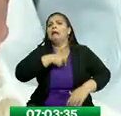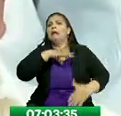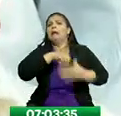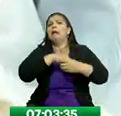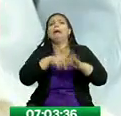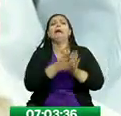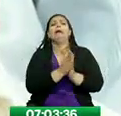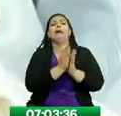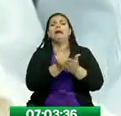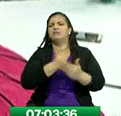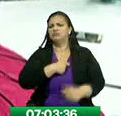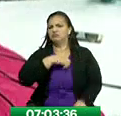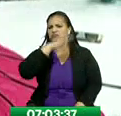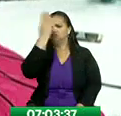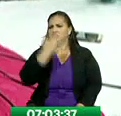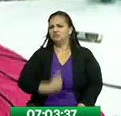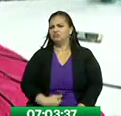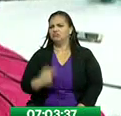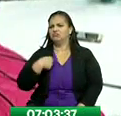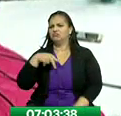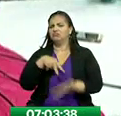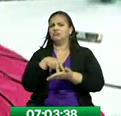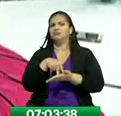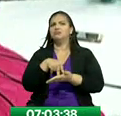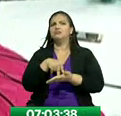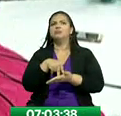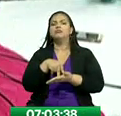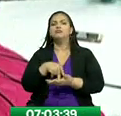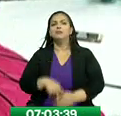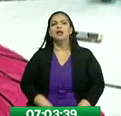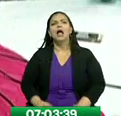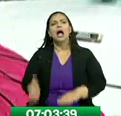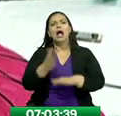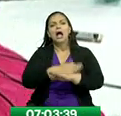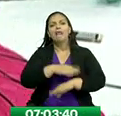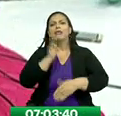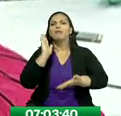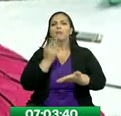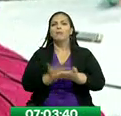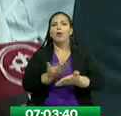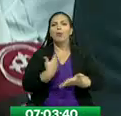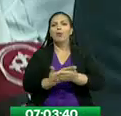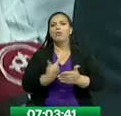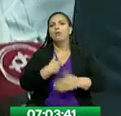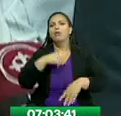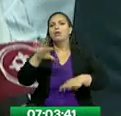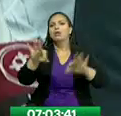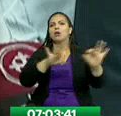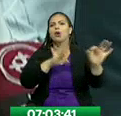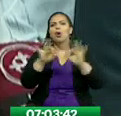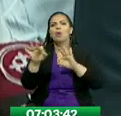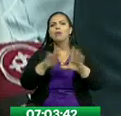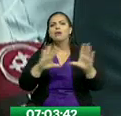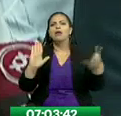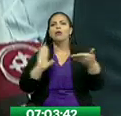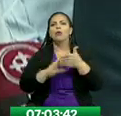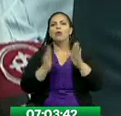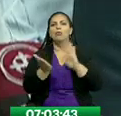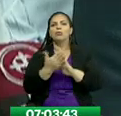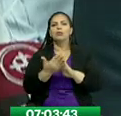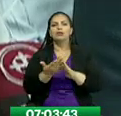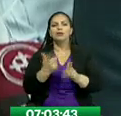una guardia indígena que es comunitaria de acuerdo al derecho de autodeterminación tenemos el derecho constitucional